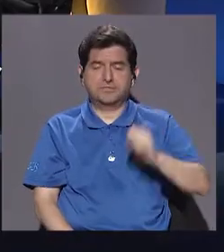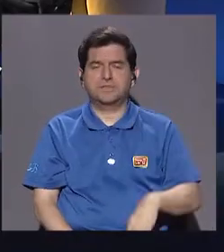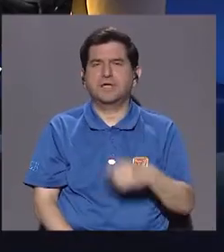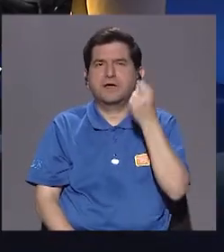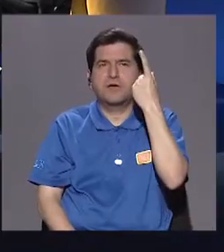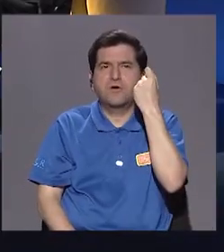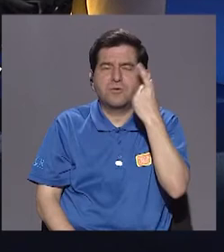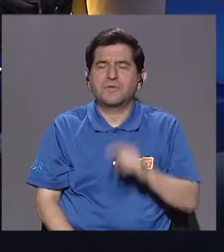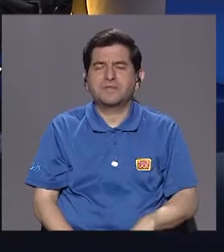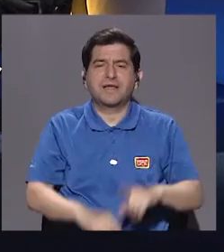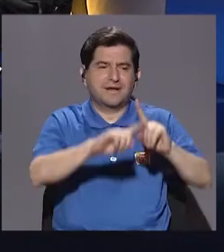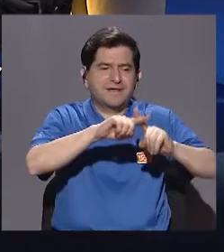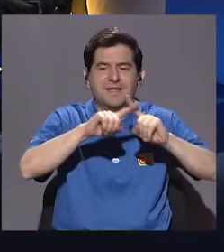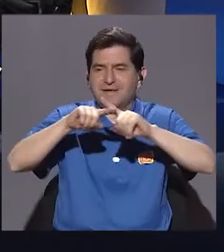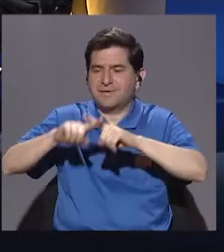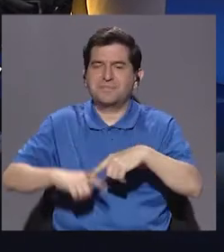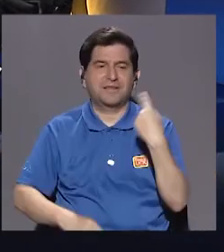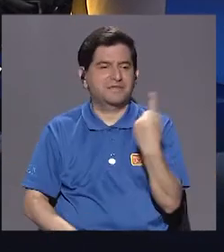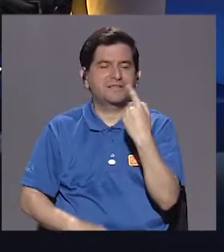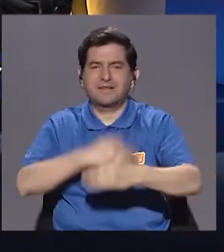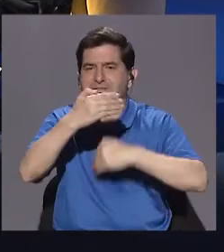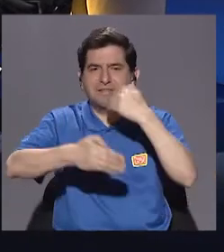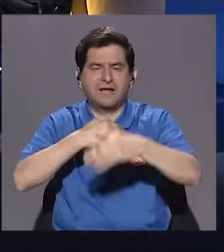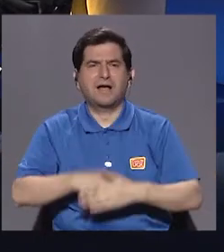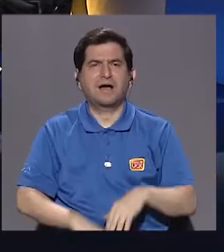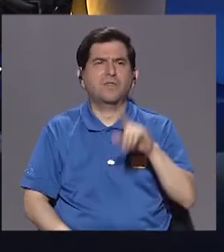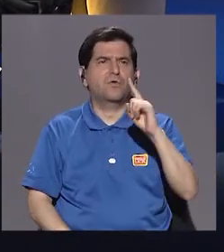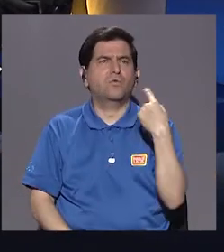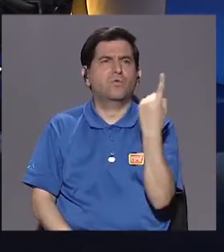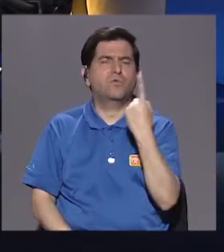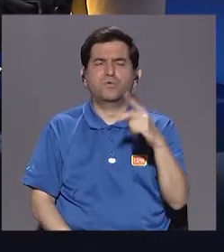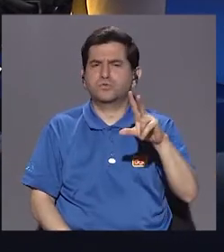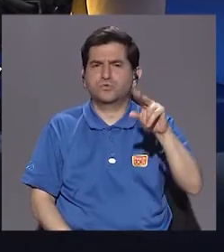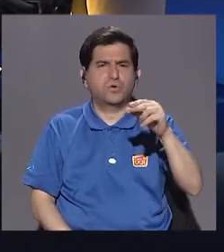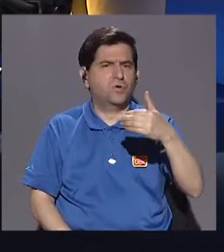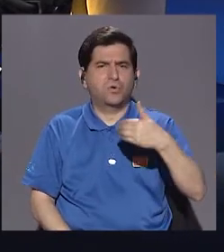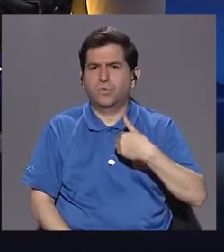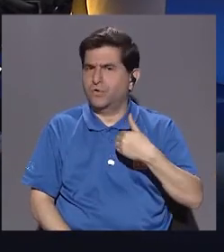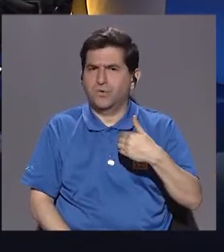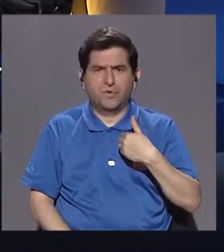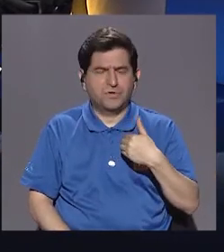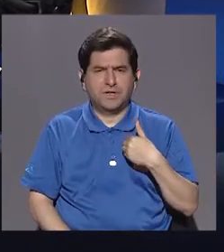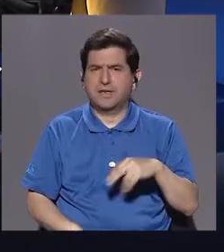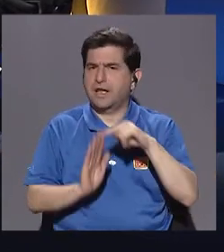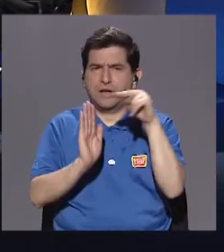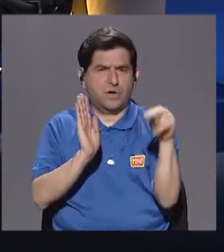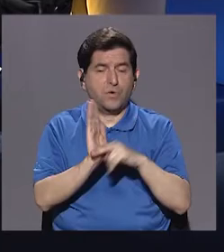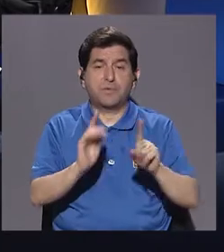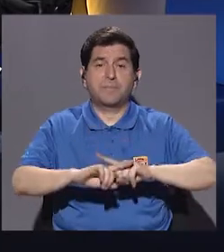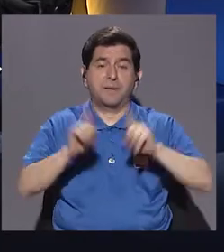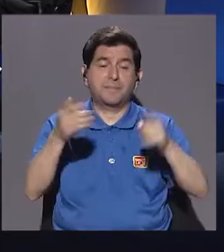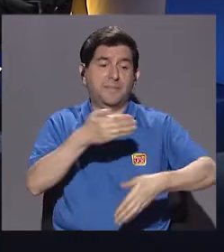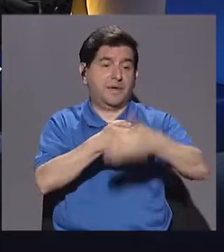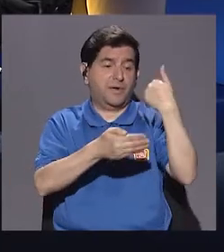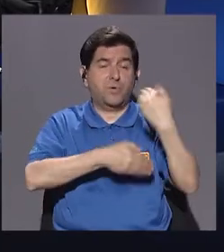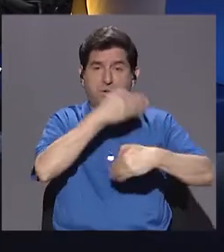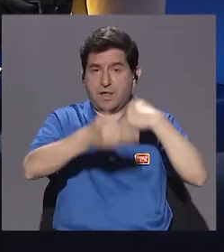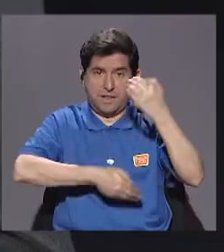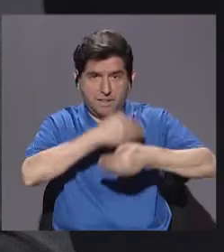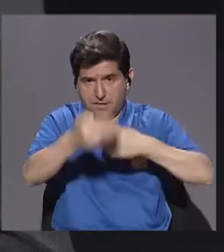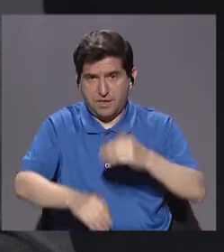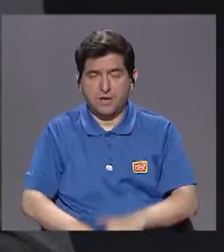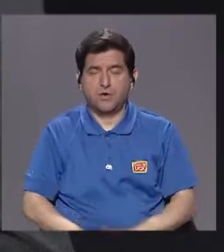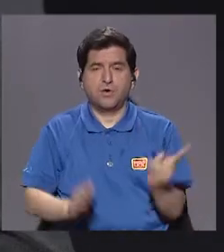que es para cada proceso bueno entonces creo que sólo en un proceso no se tuvo la una norma pero por ejemplo en el pasado proceso